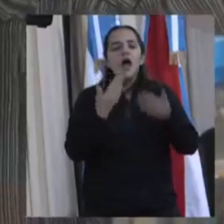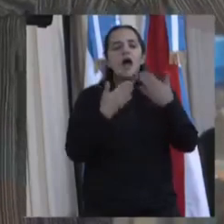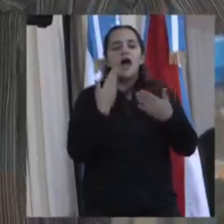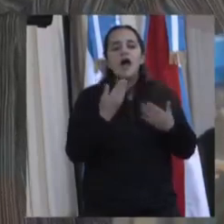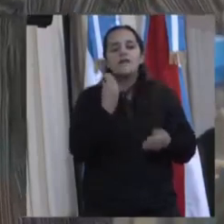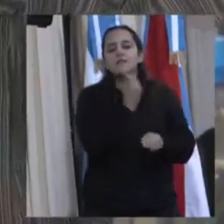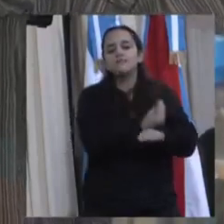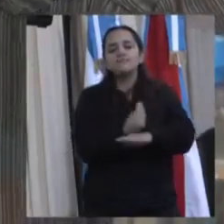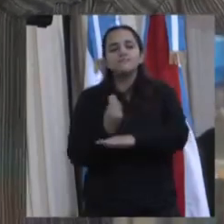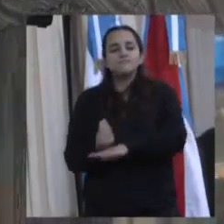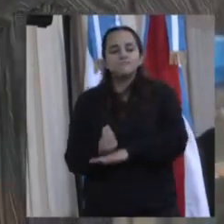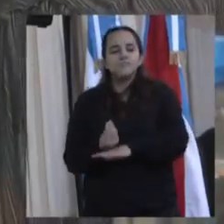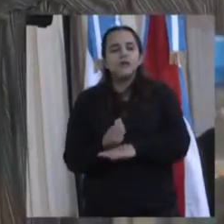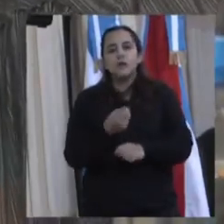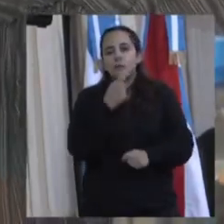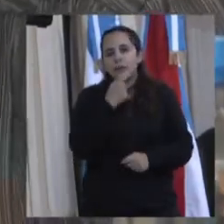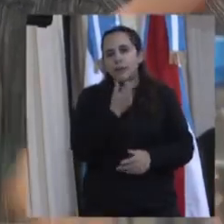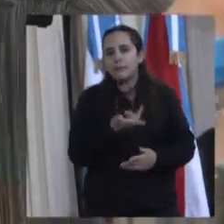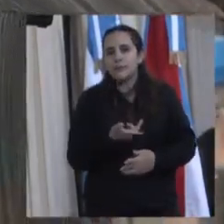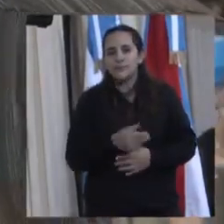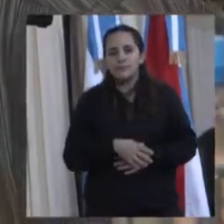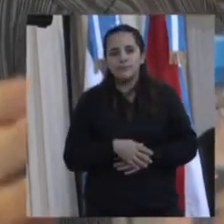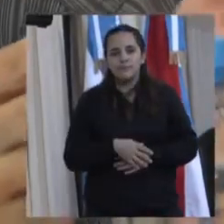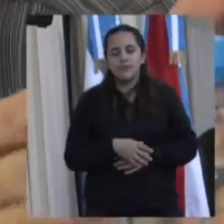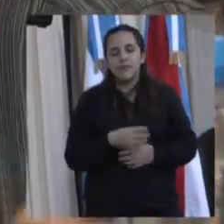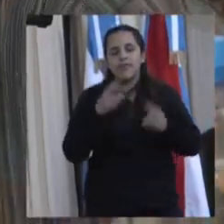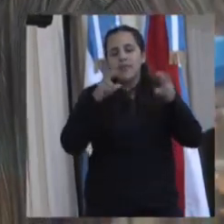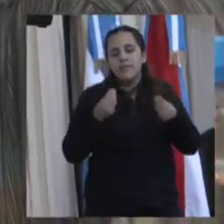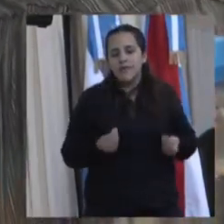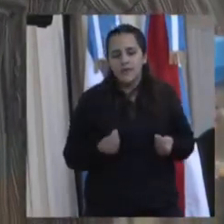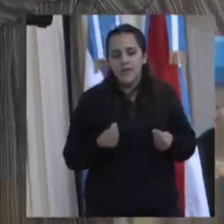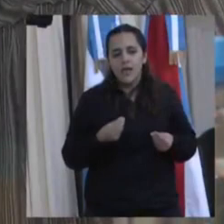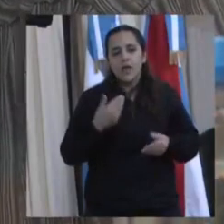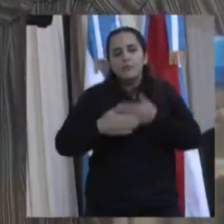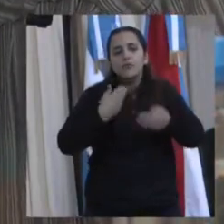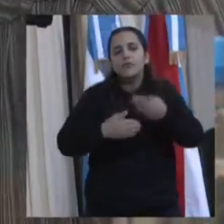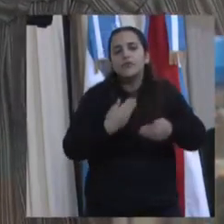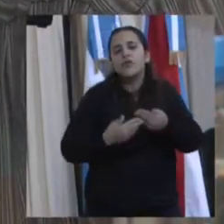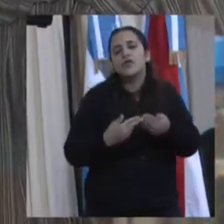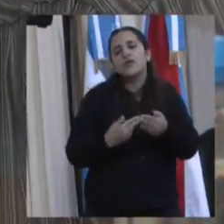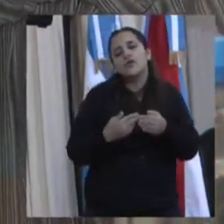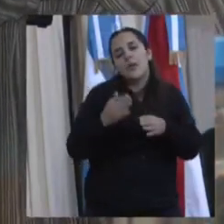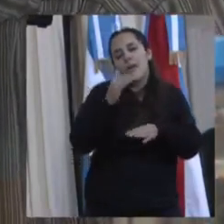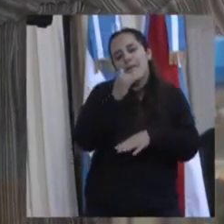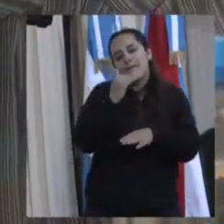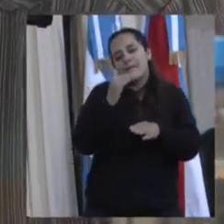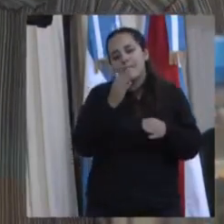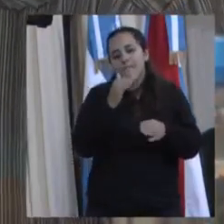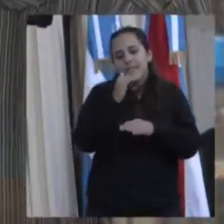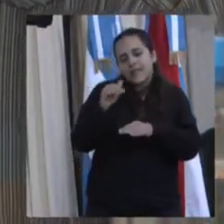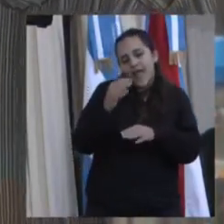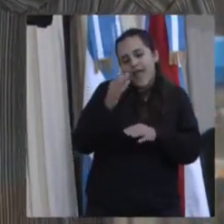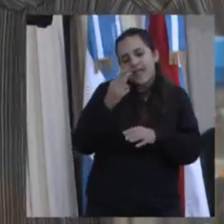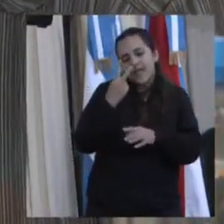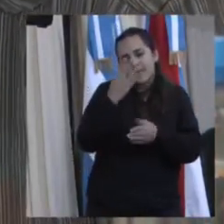sectores, por ejemplo, procesos que, insisto, vienen de mitad del siglo XX? Bueno, los procesos